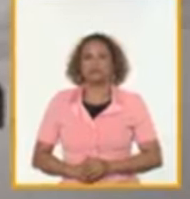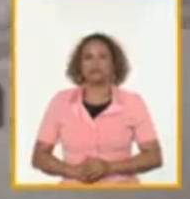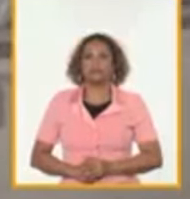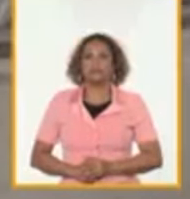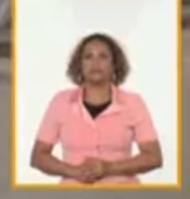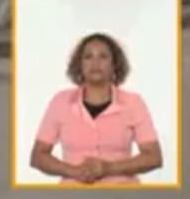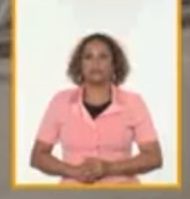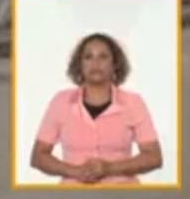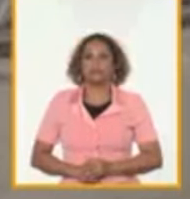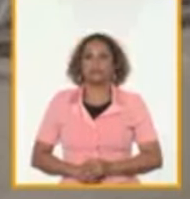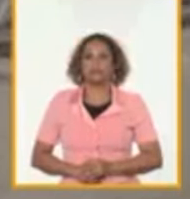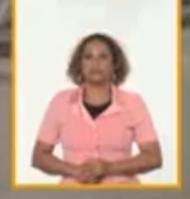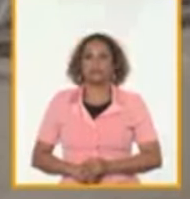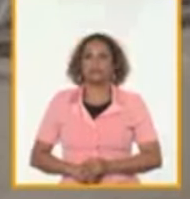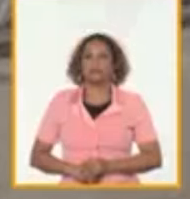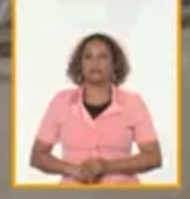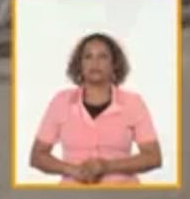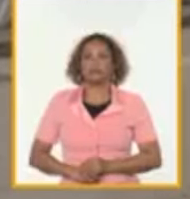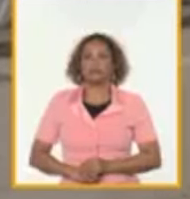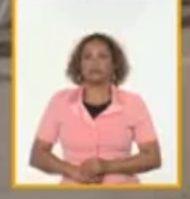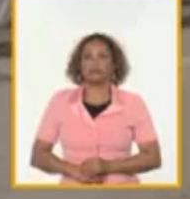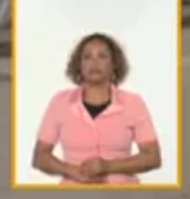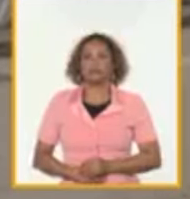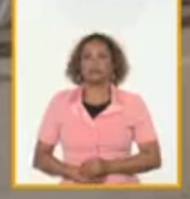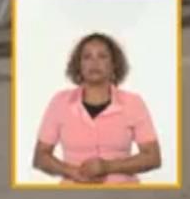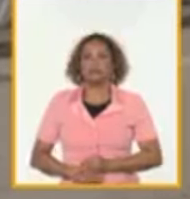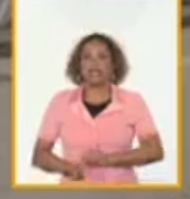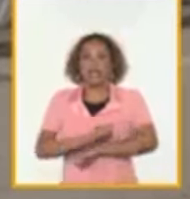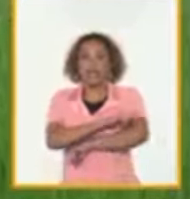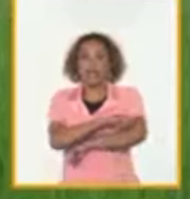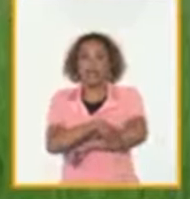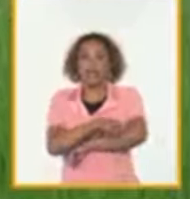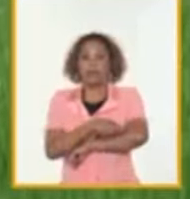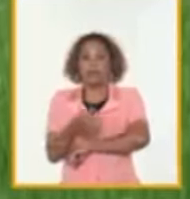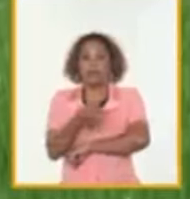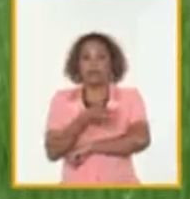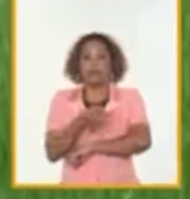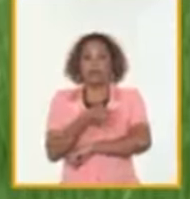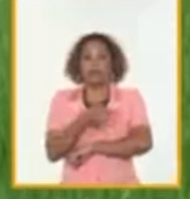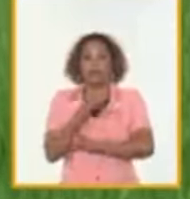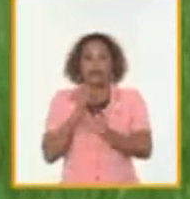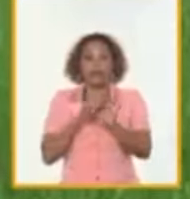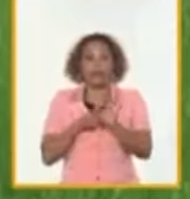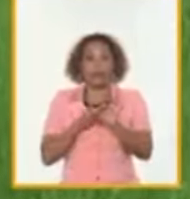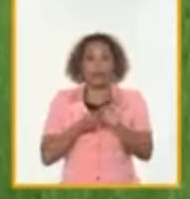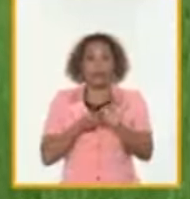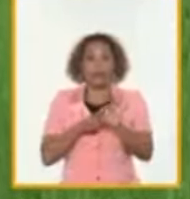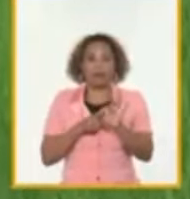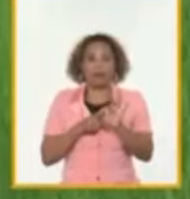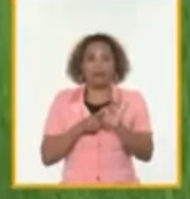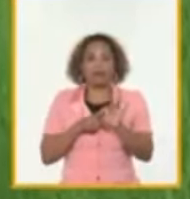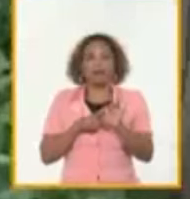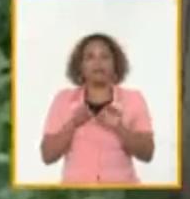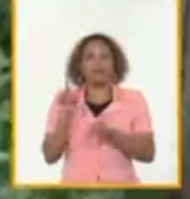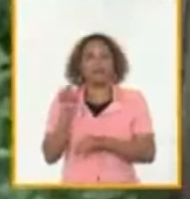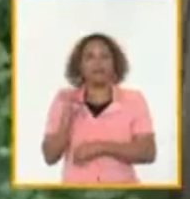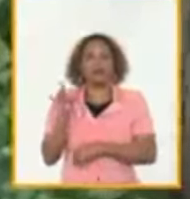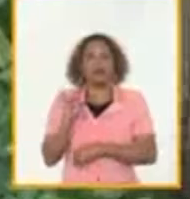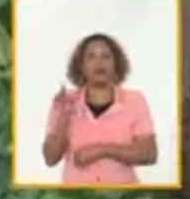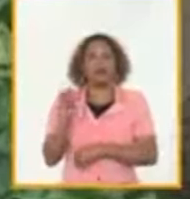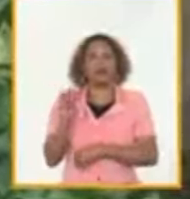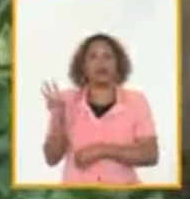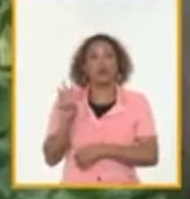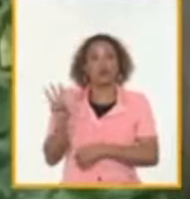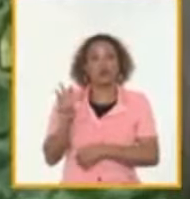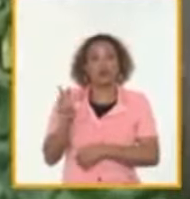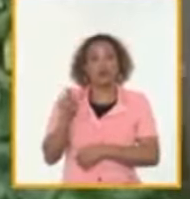Informativo en esta céntrica esquina del municipio de quemado de wines Tomás Rodríguez logró transformar el sitio que